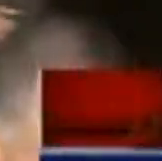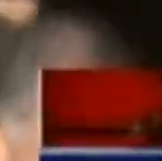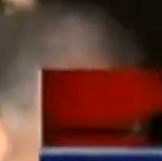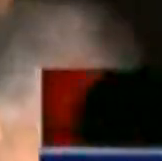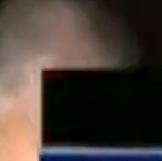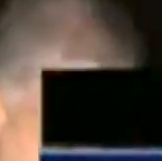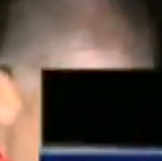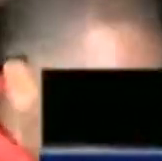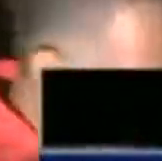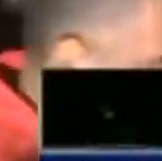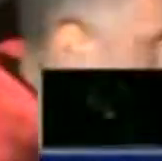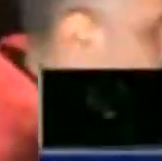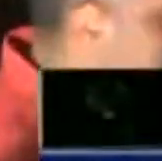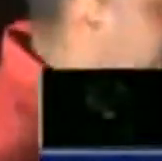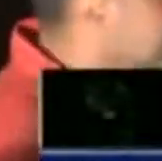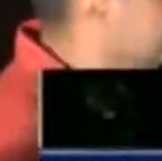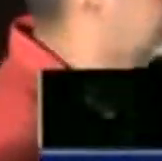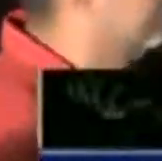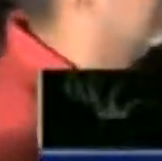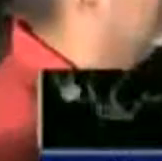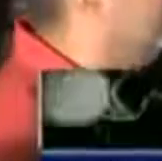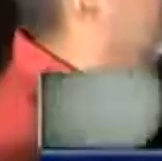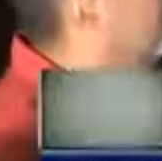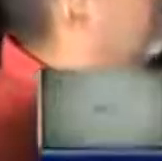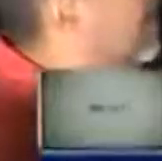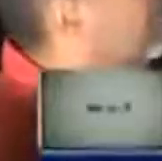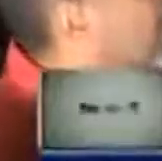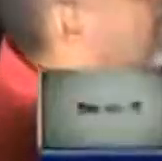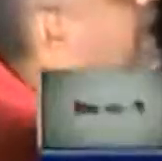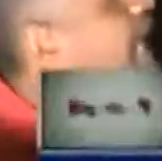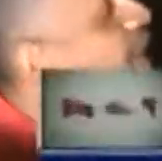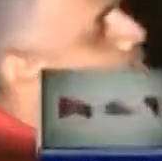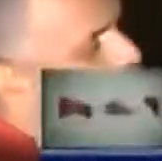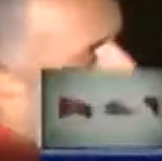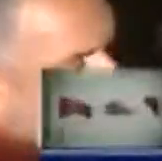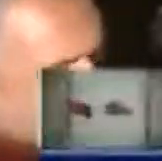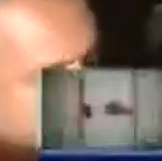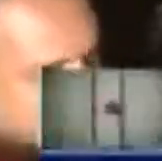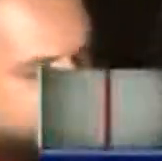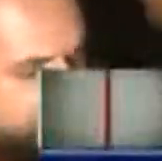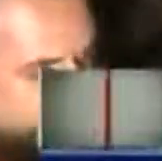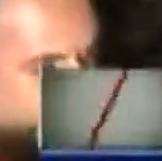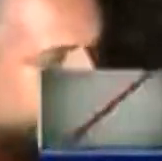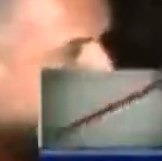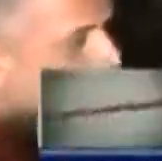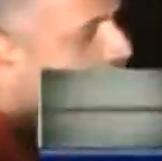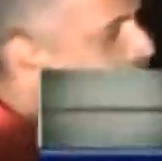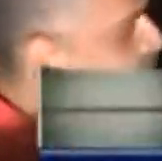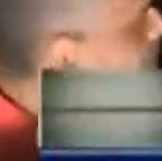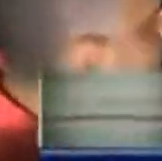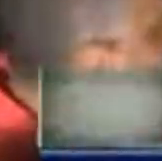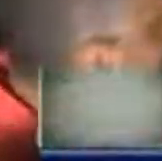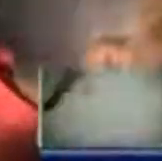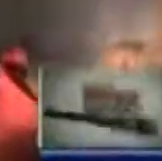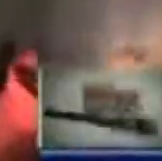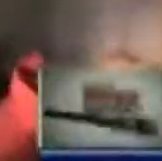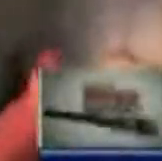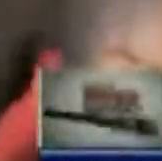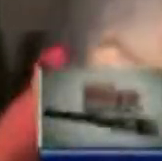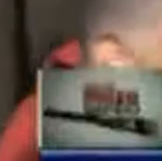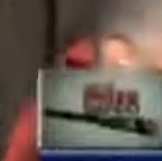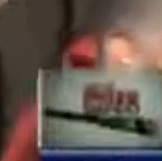unos son de la marina otros son de labia sobre la locación